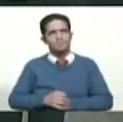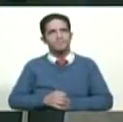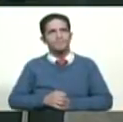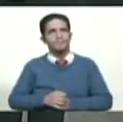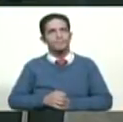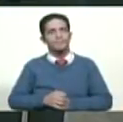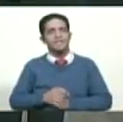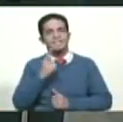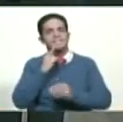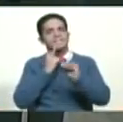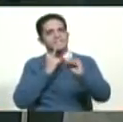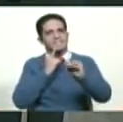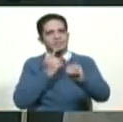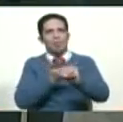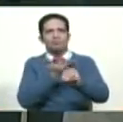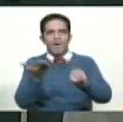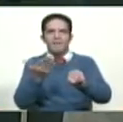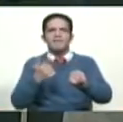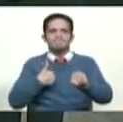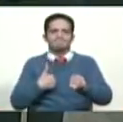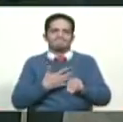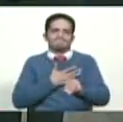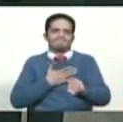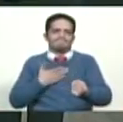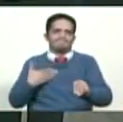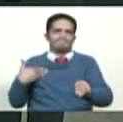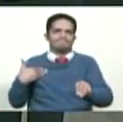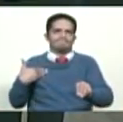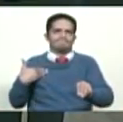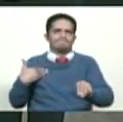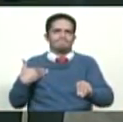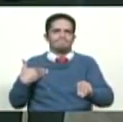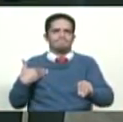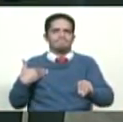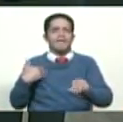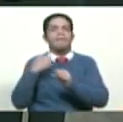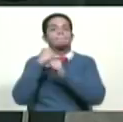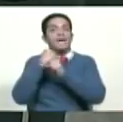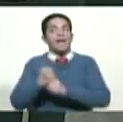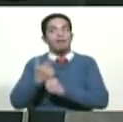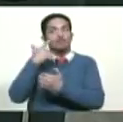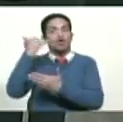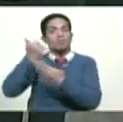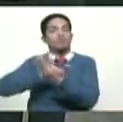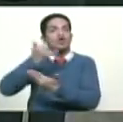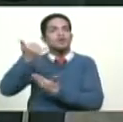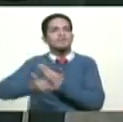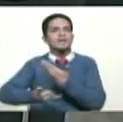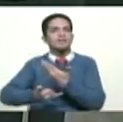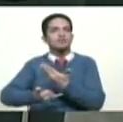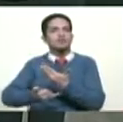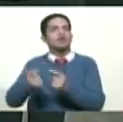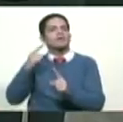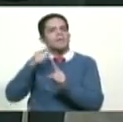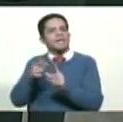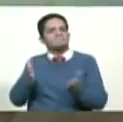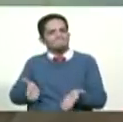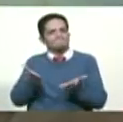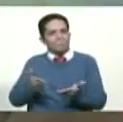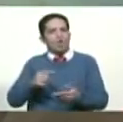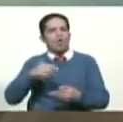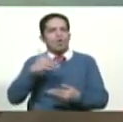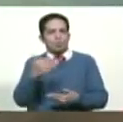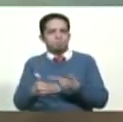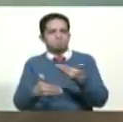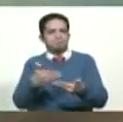para decirles que estoy deseoso y esperando los proyectos para echar a andar uno por uno los